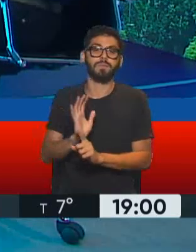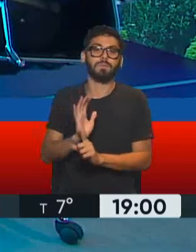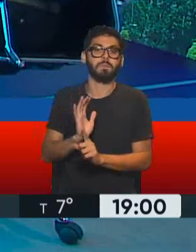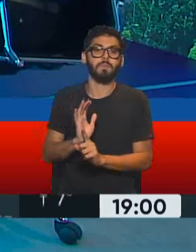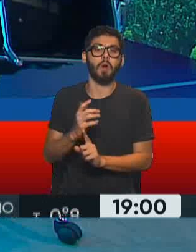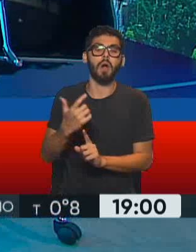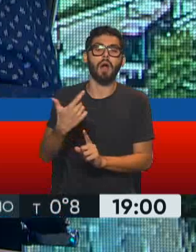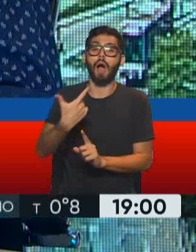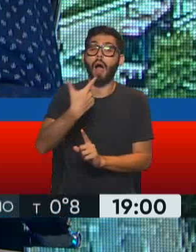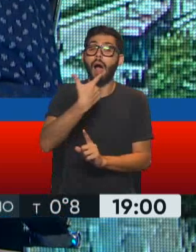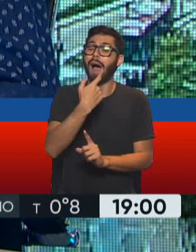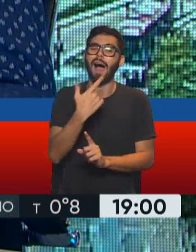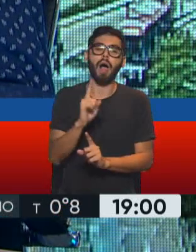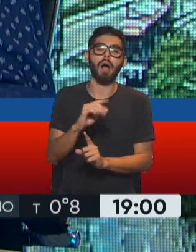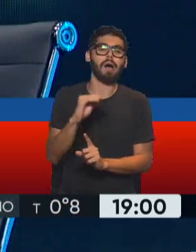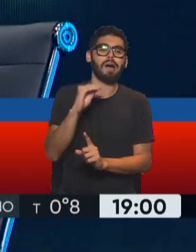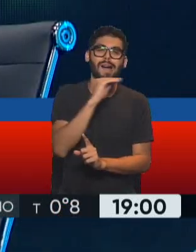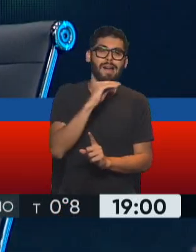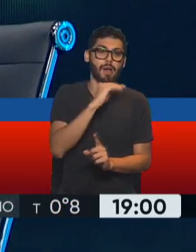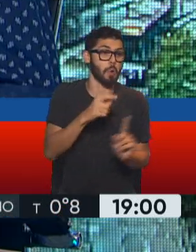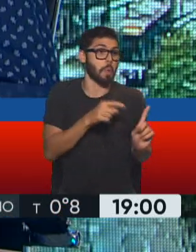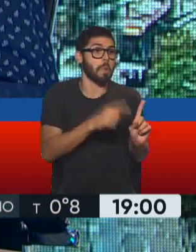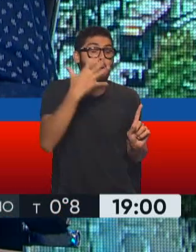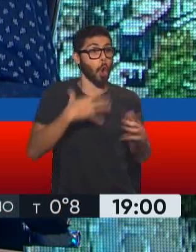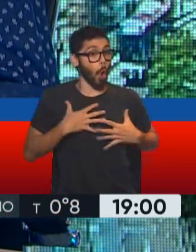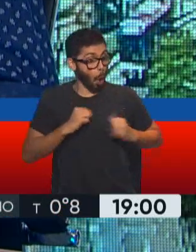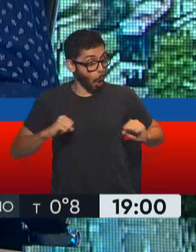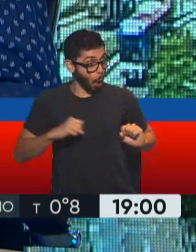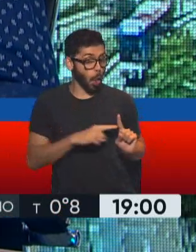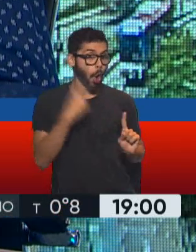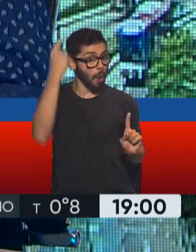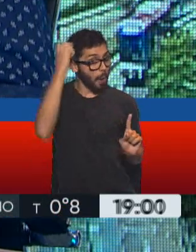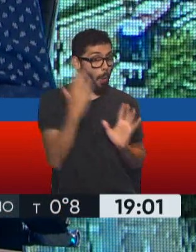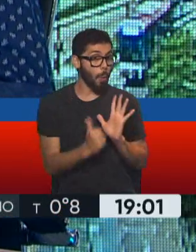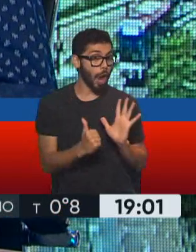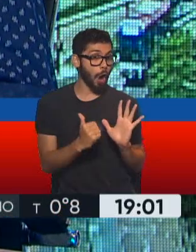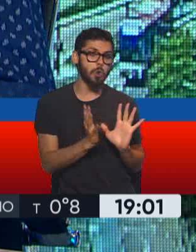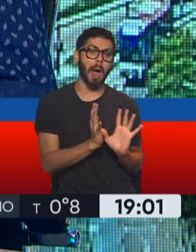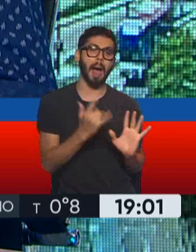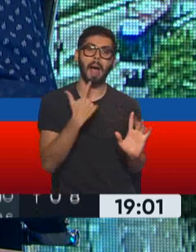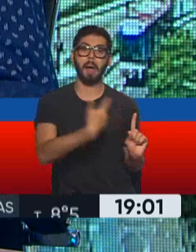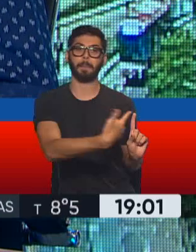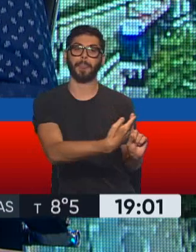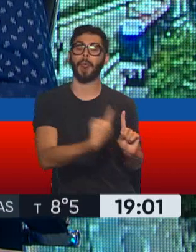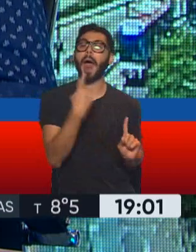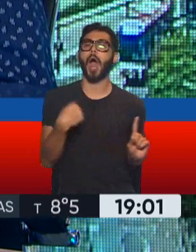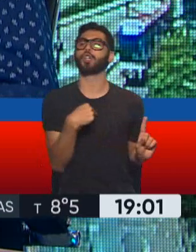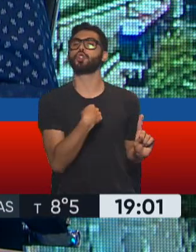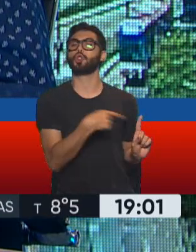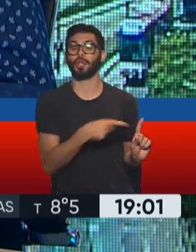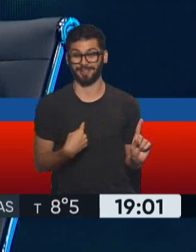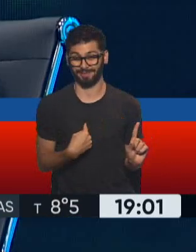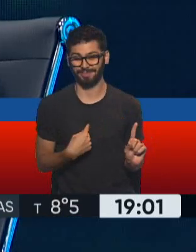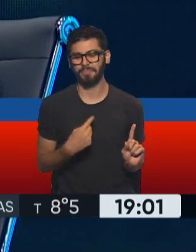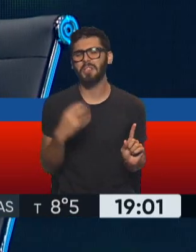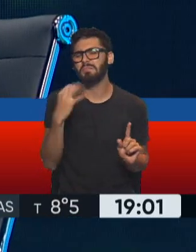el de, digamos, un gordito canoso, es una especie de mito urbano, puesto que dado... Y que